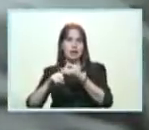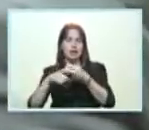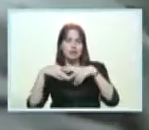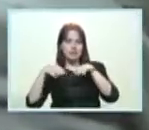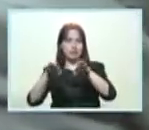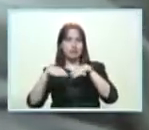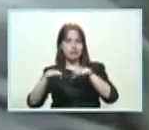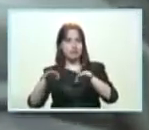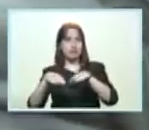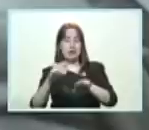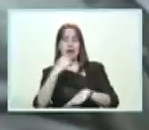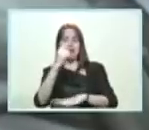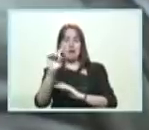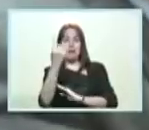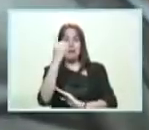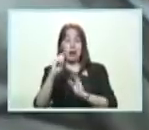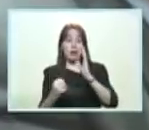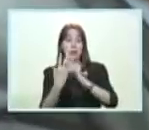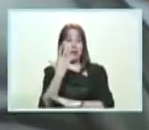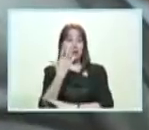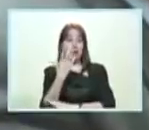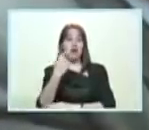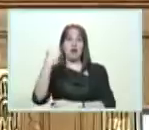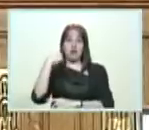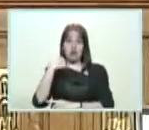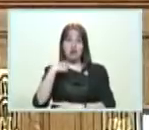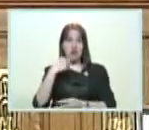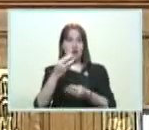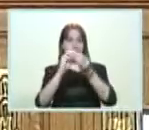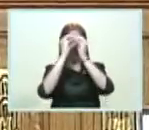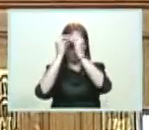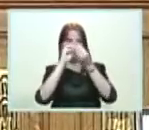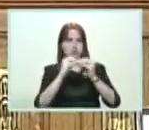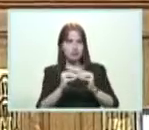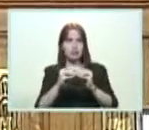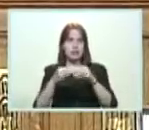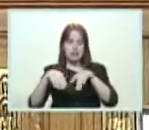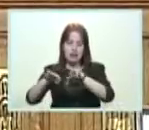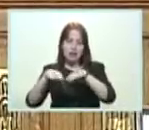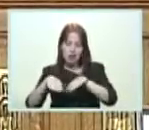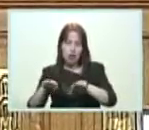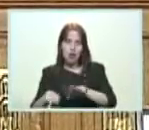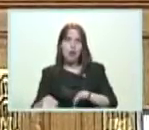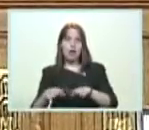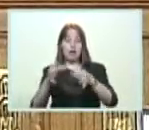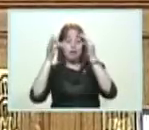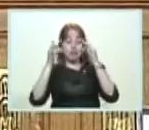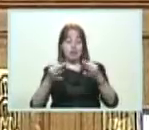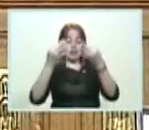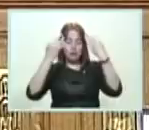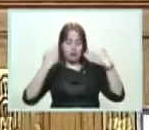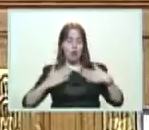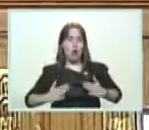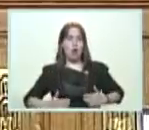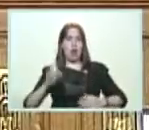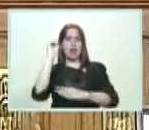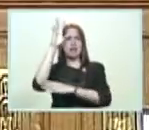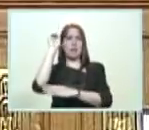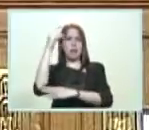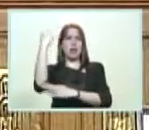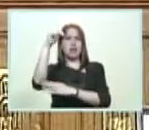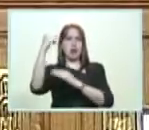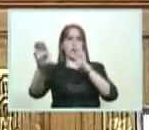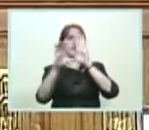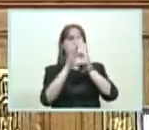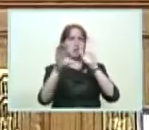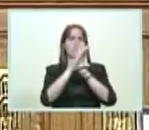Cilia me dijo desde el 1 de mayo, te voy a hacer el liquiliqui que vas a estrenar el día que vayas a la Asamblea Nacional Constituyente, y aquí lo